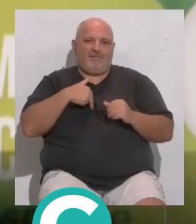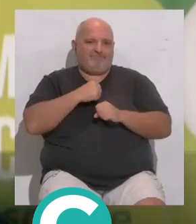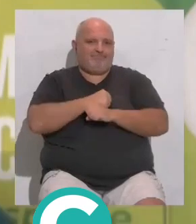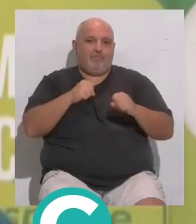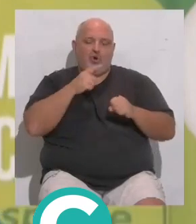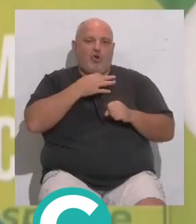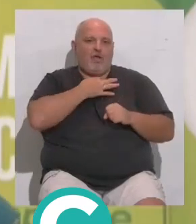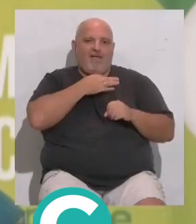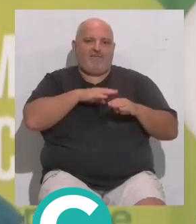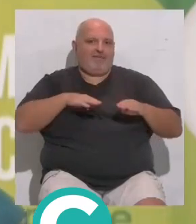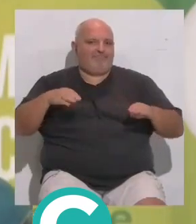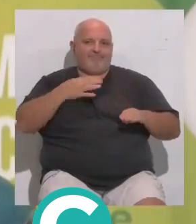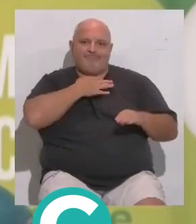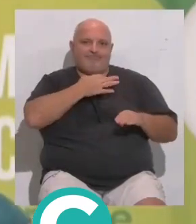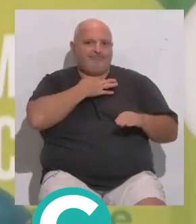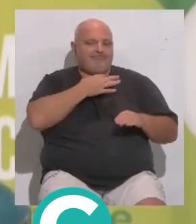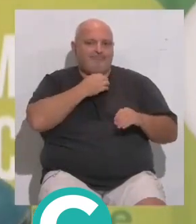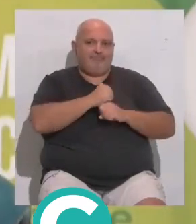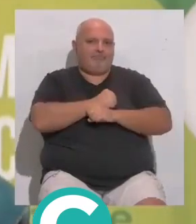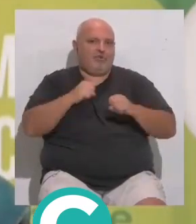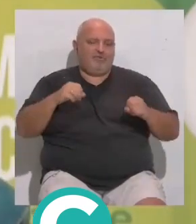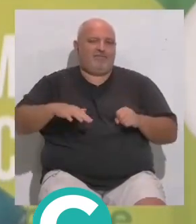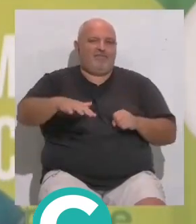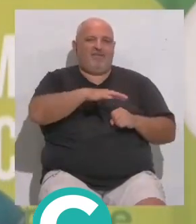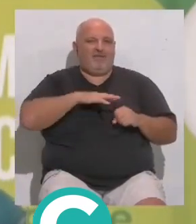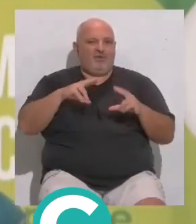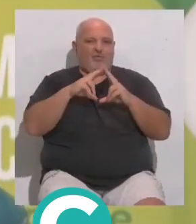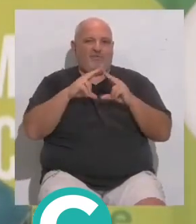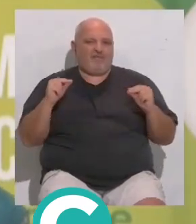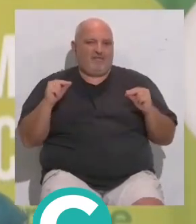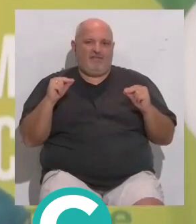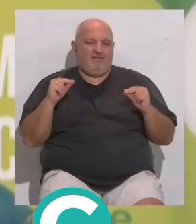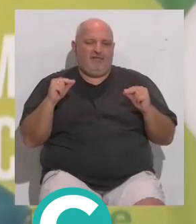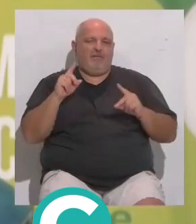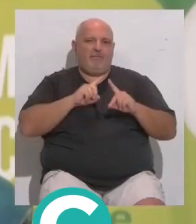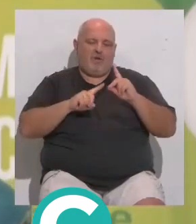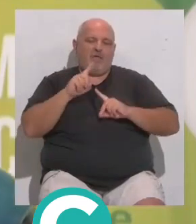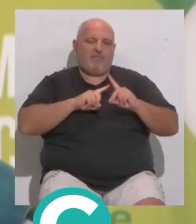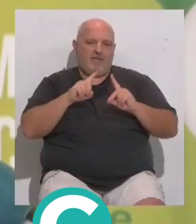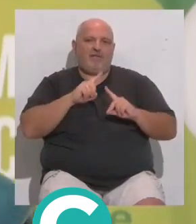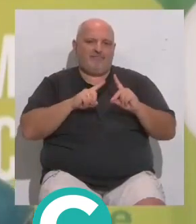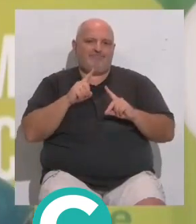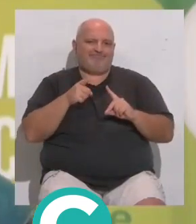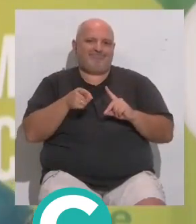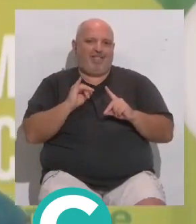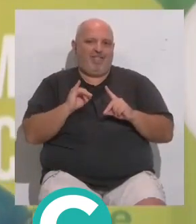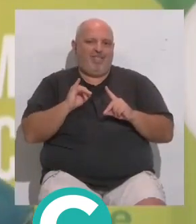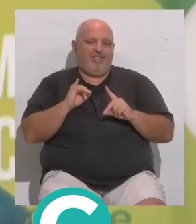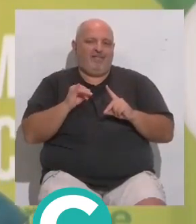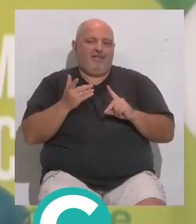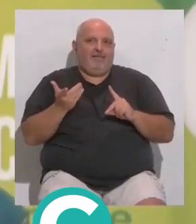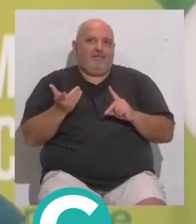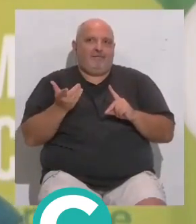que no cabemos ya ni siquiera aquí en el campus de Puerto Real. Hay problemas en el campus de Cádiz, como todos sabemos, y por